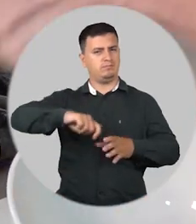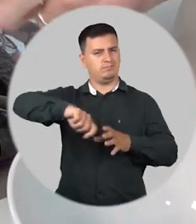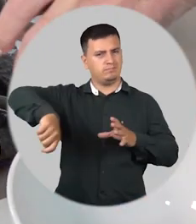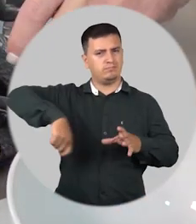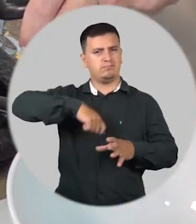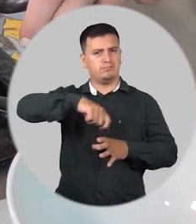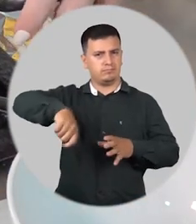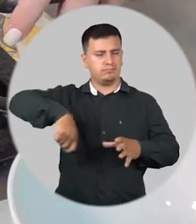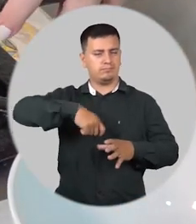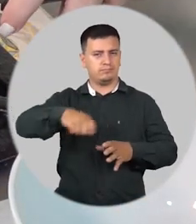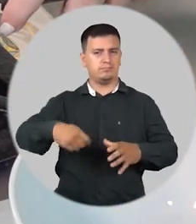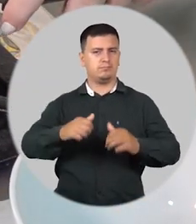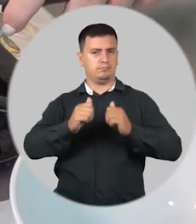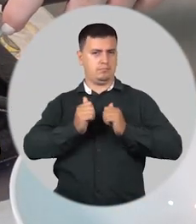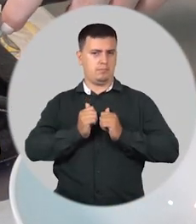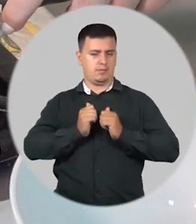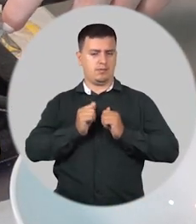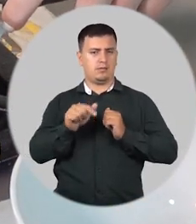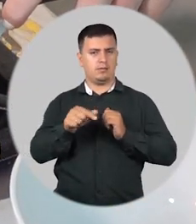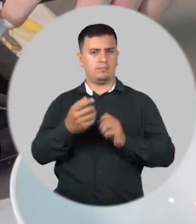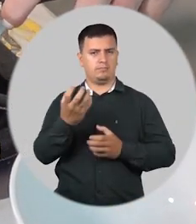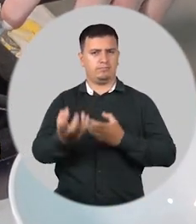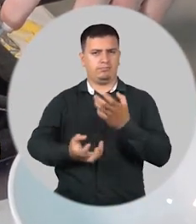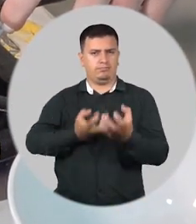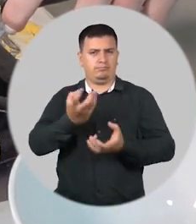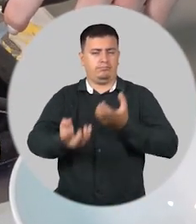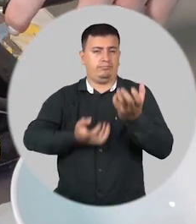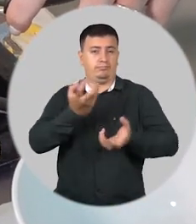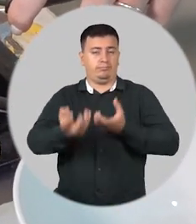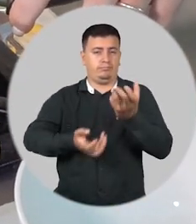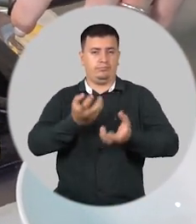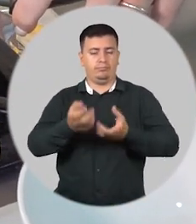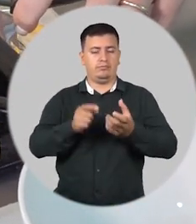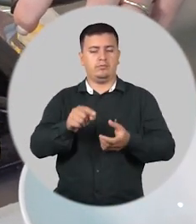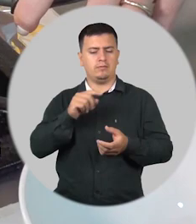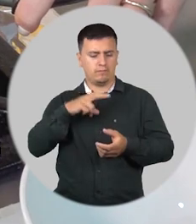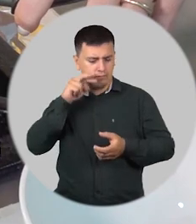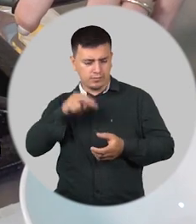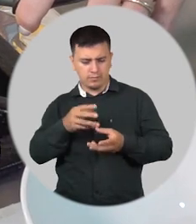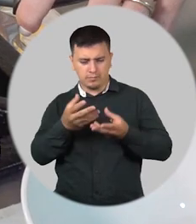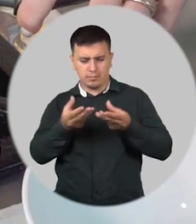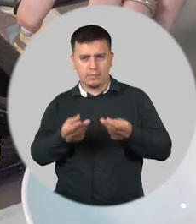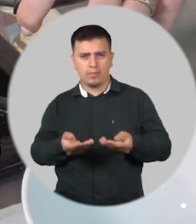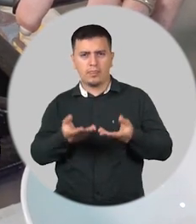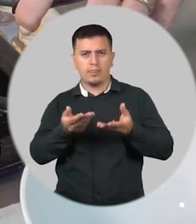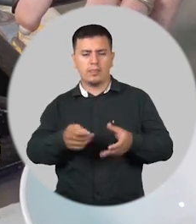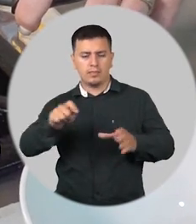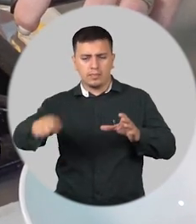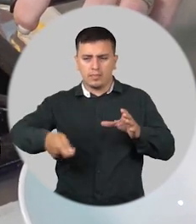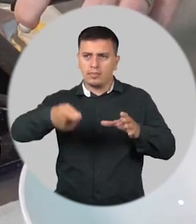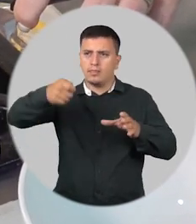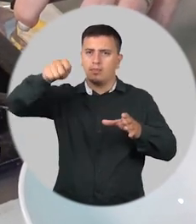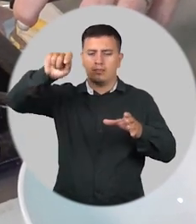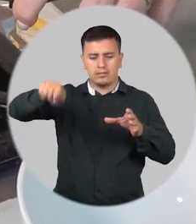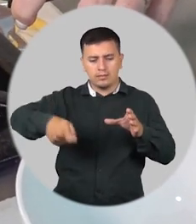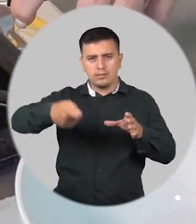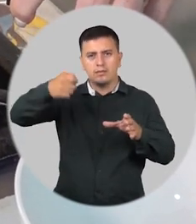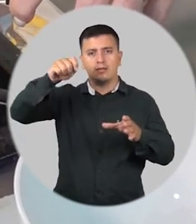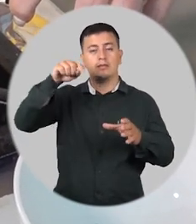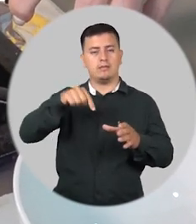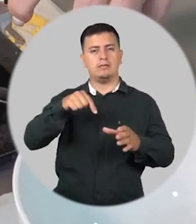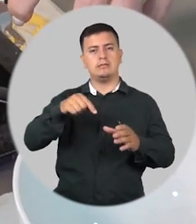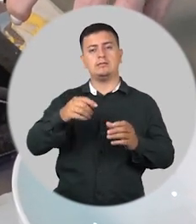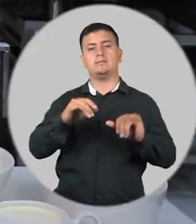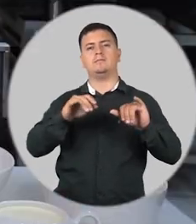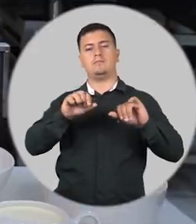Revolvemos bien, tenemos que esperar que hierva y se vaya espesando un poquito. Y